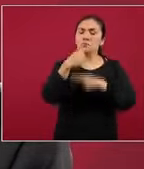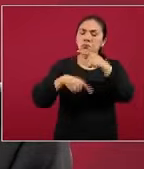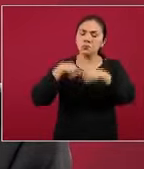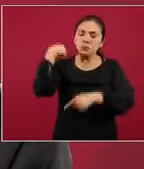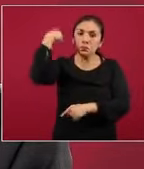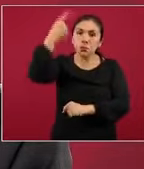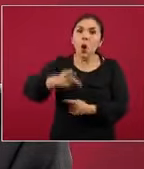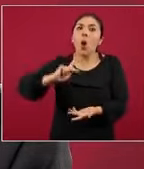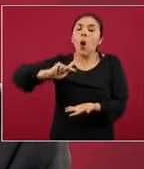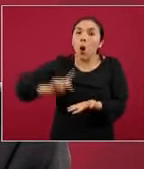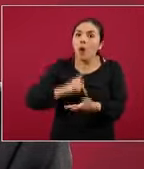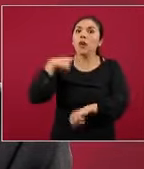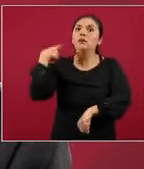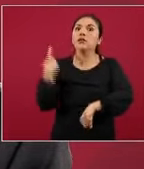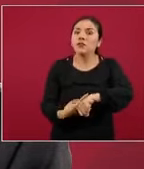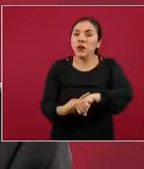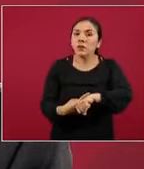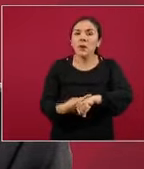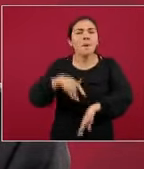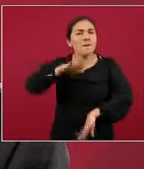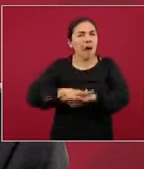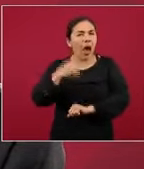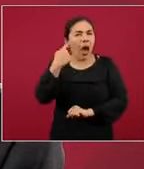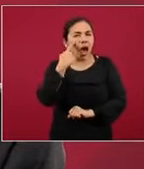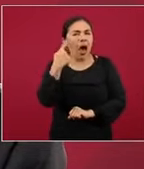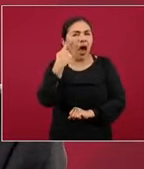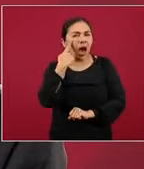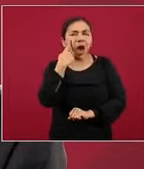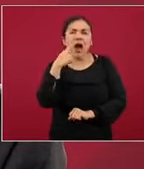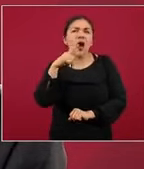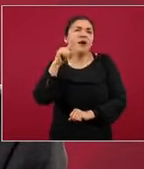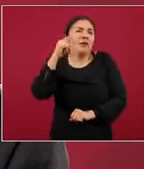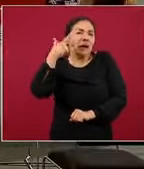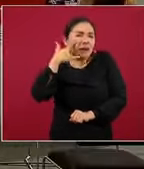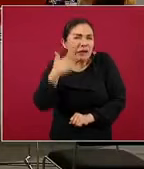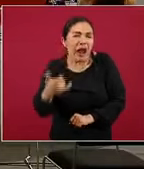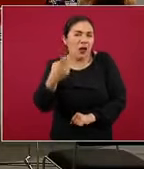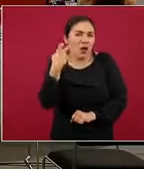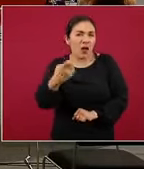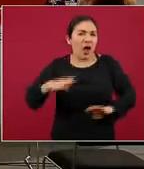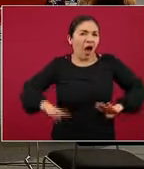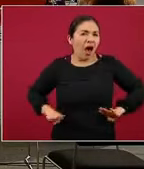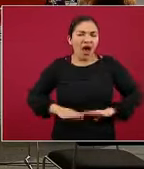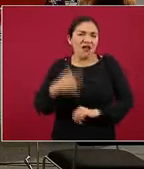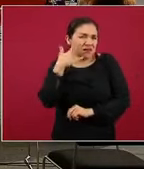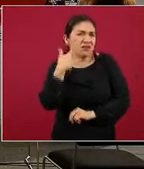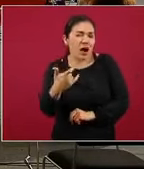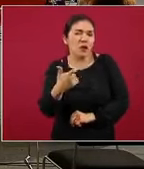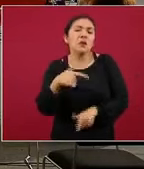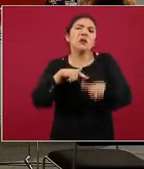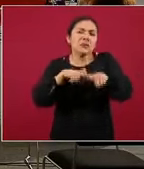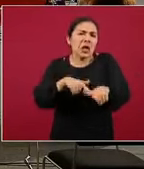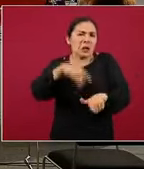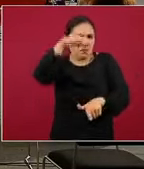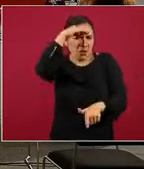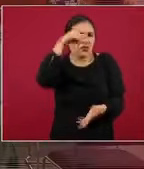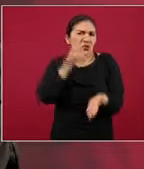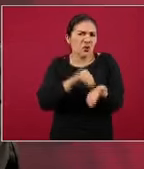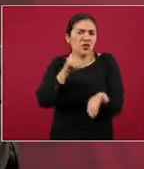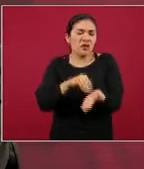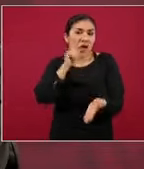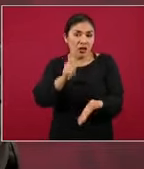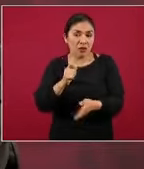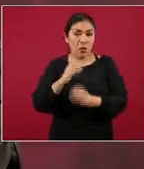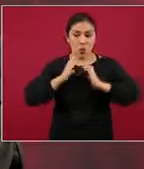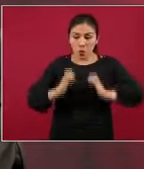en general es raro o es infrecuente este fenómeno, por lo que se sigue asumiendo que la